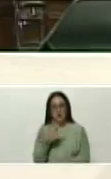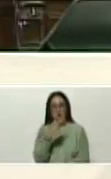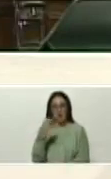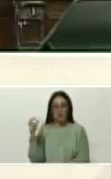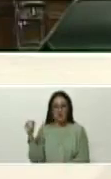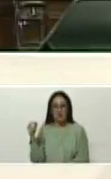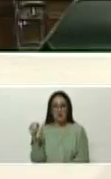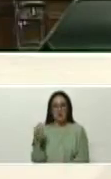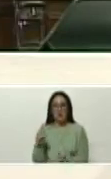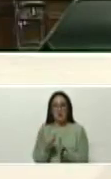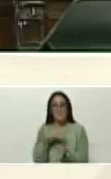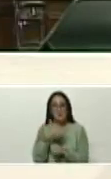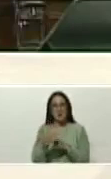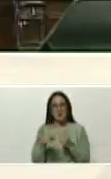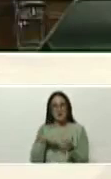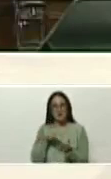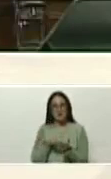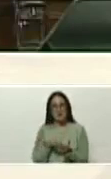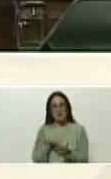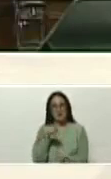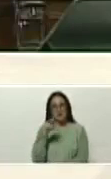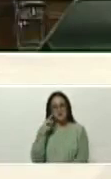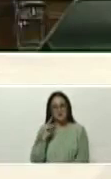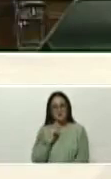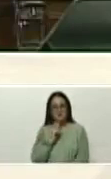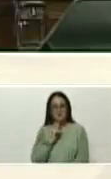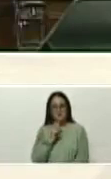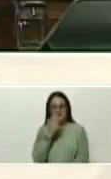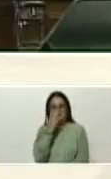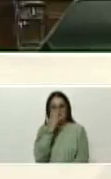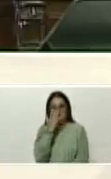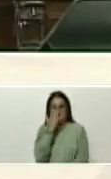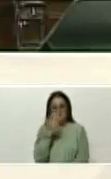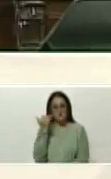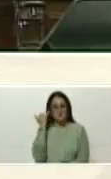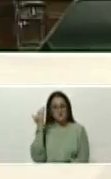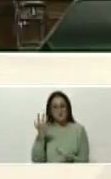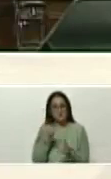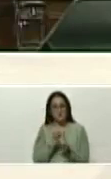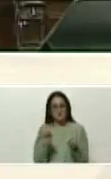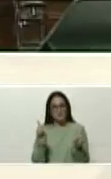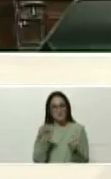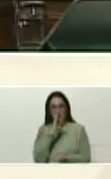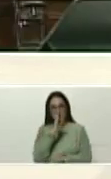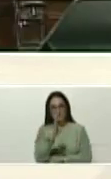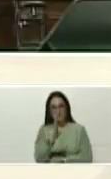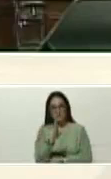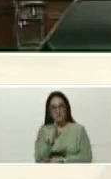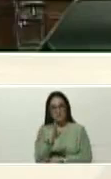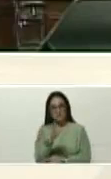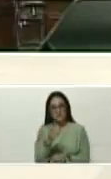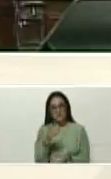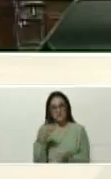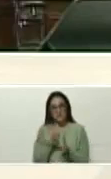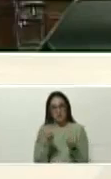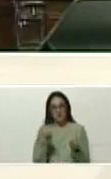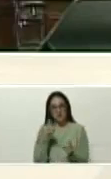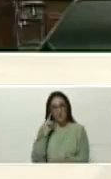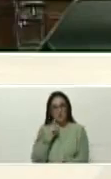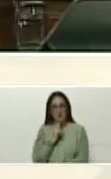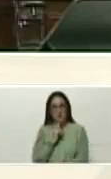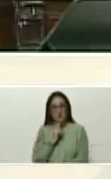con el proyecto nacional Simón Bolívar. Y la idea de la democracia directa, la democracia bolivariana, la